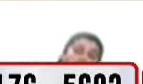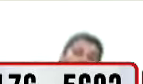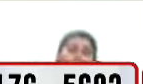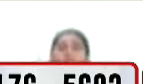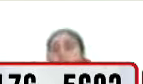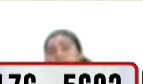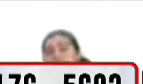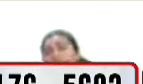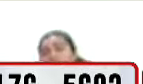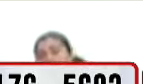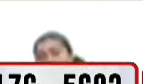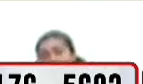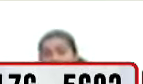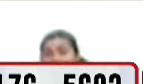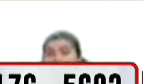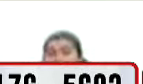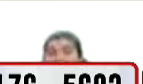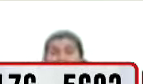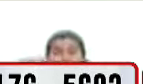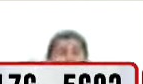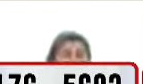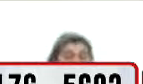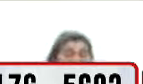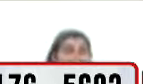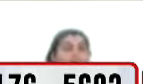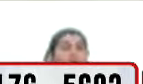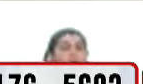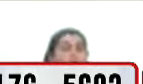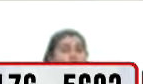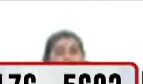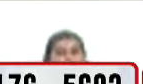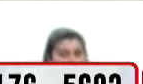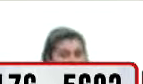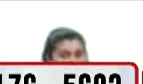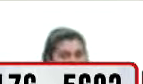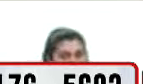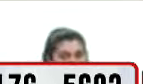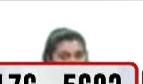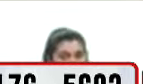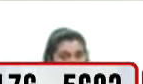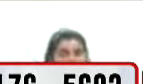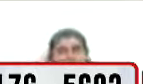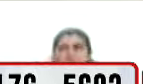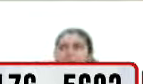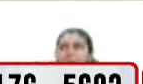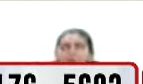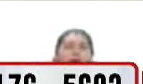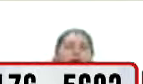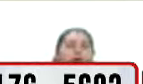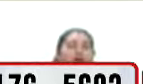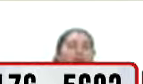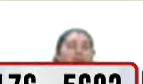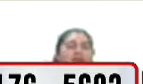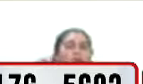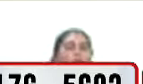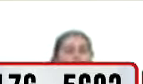debatimos bien qué tiene el DNU, ¿no? El DNU que sigue vigente, no sé, se toma como un símbolo, pero no trabajamos el contenido, ¿no?